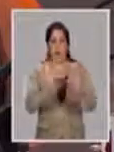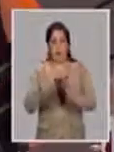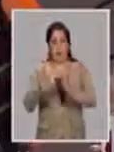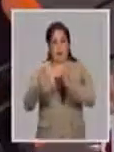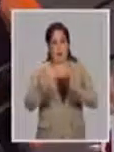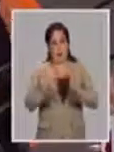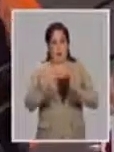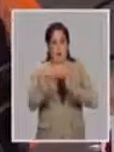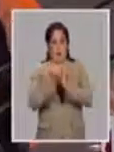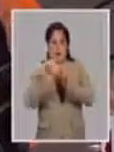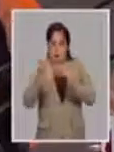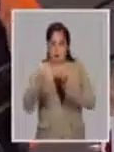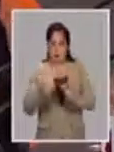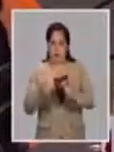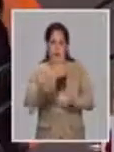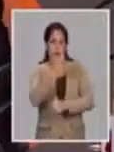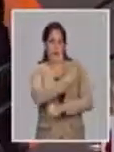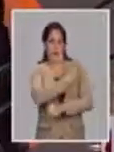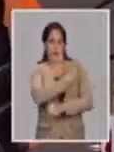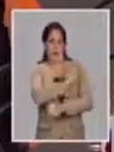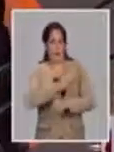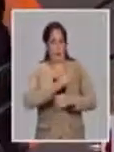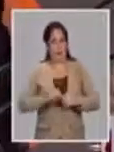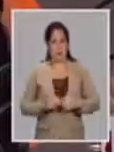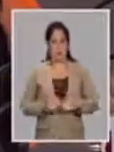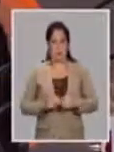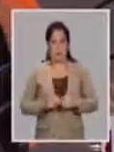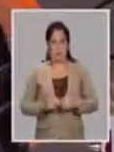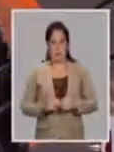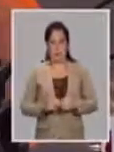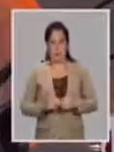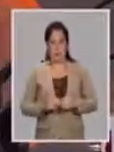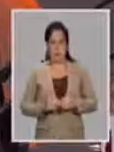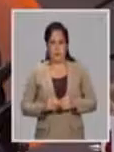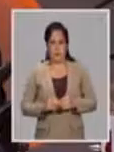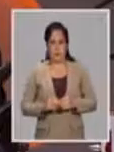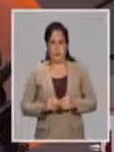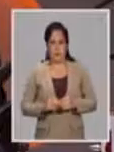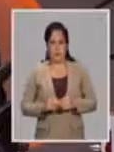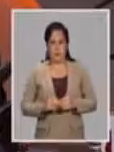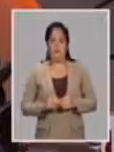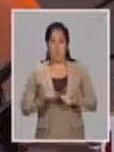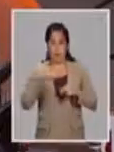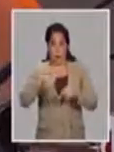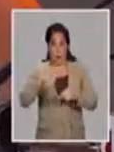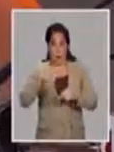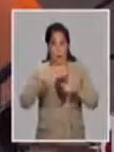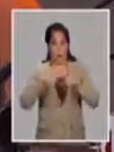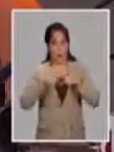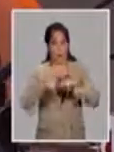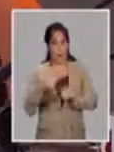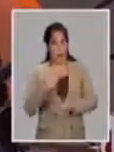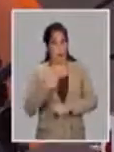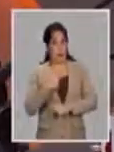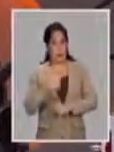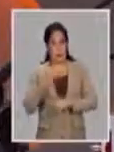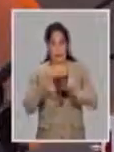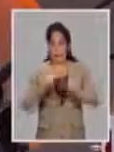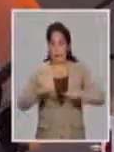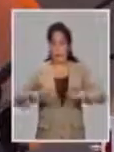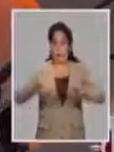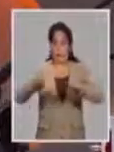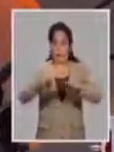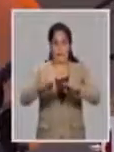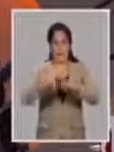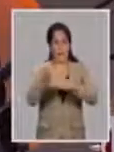importante fase de validación de nuestras vacunas cubanas contra la COVID-19. Tengo el placer de que me estén acompañando esta